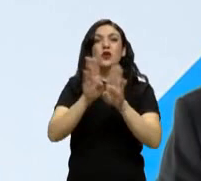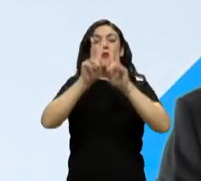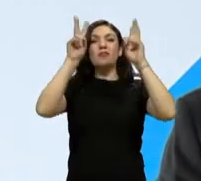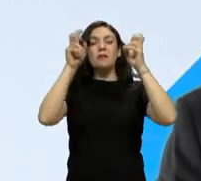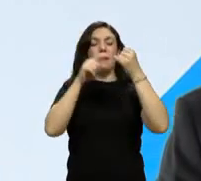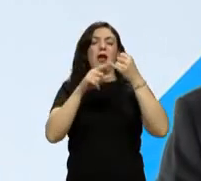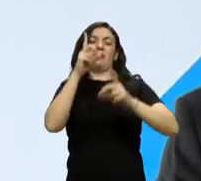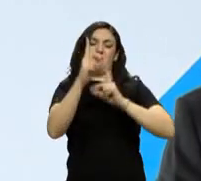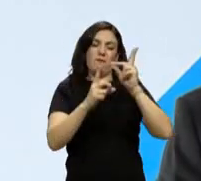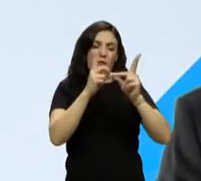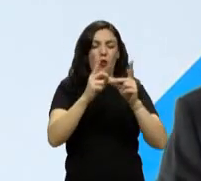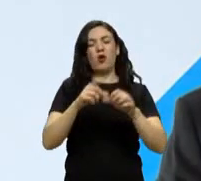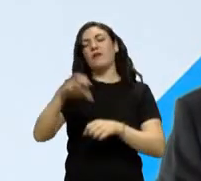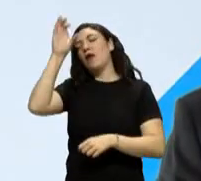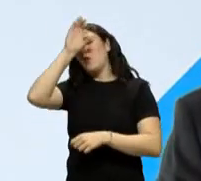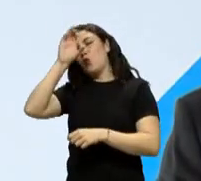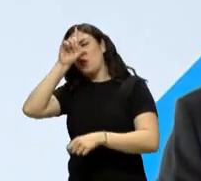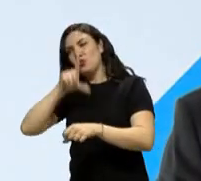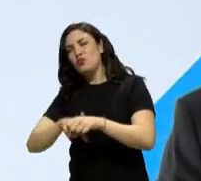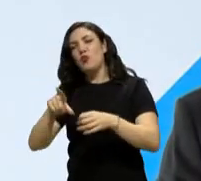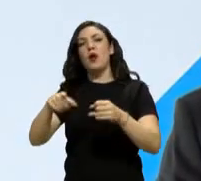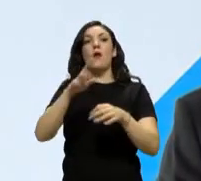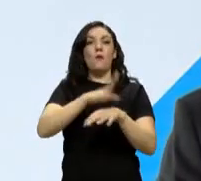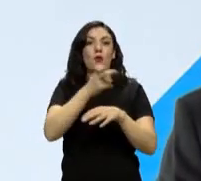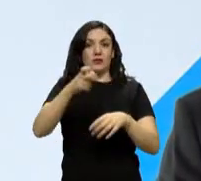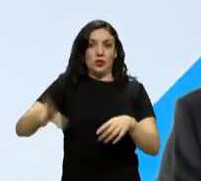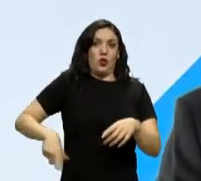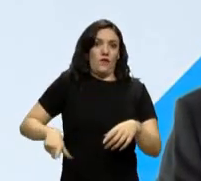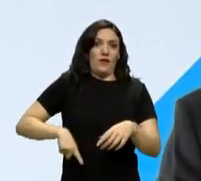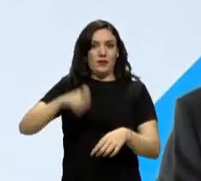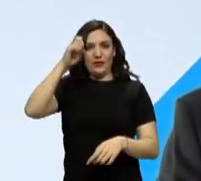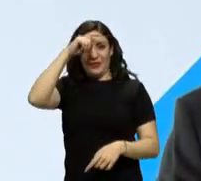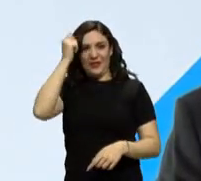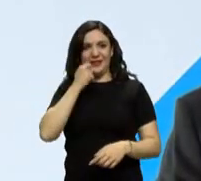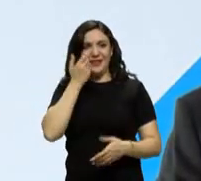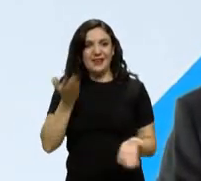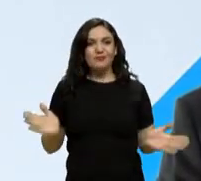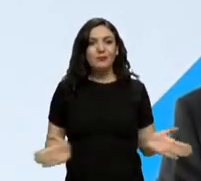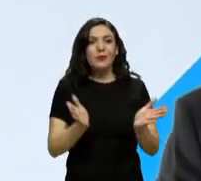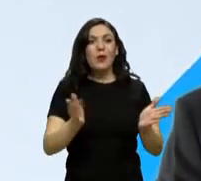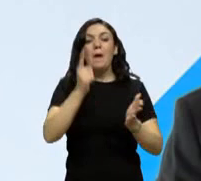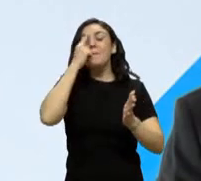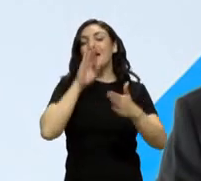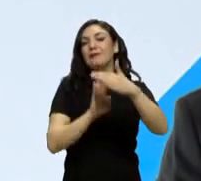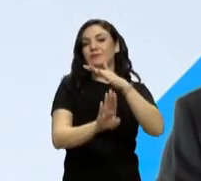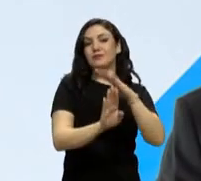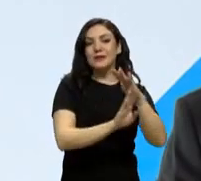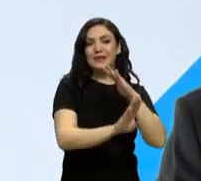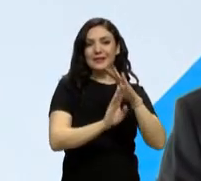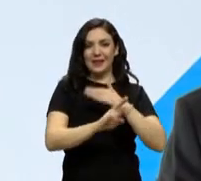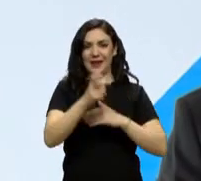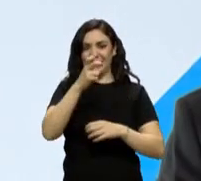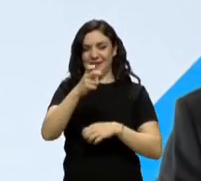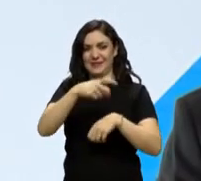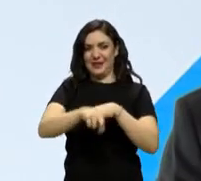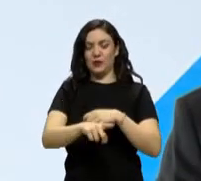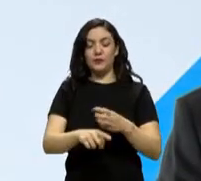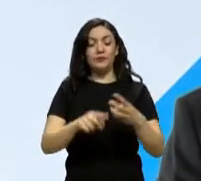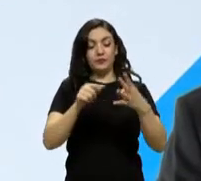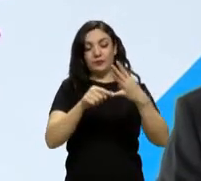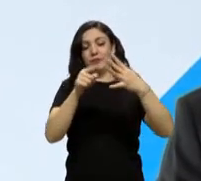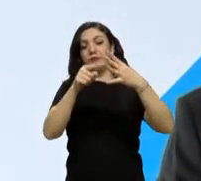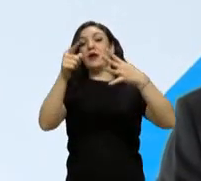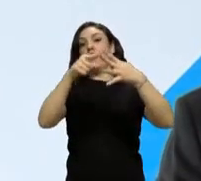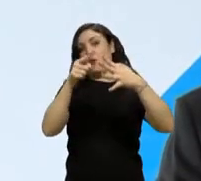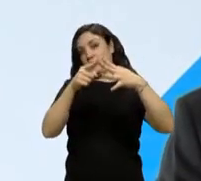precisamente que esos son temas que está impulsando este gobierno para prevenir el delito el tercer eje tiene que ver precisamente